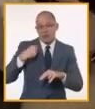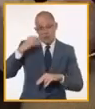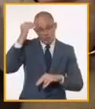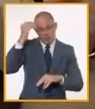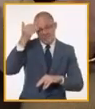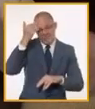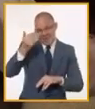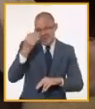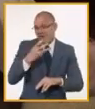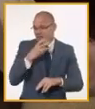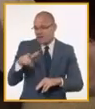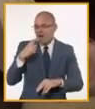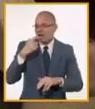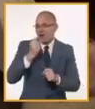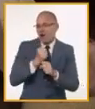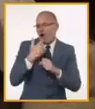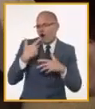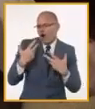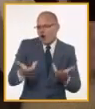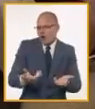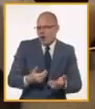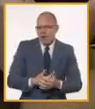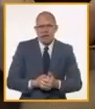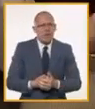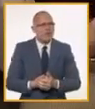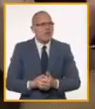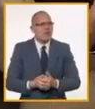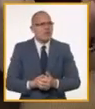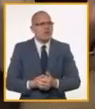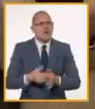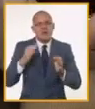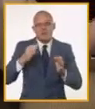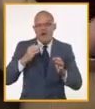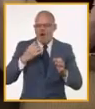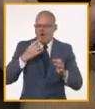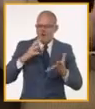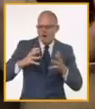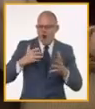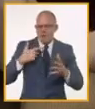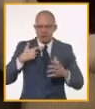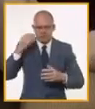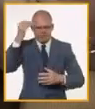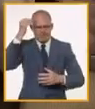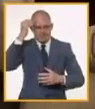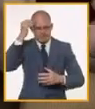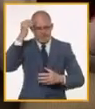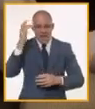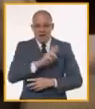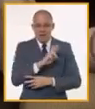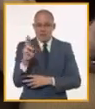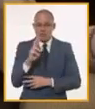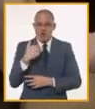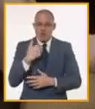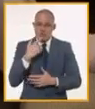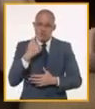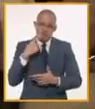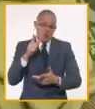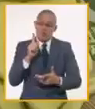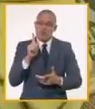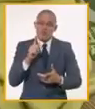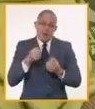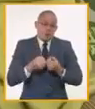de método de trabajo, de formación, pues, ¿vale? De formación revolucionaria, porque uno no nace